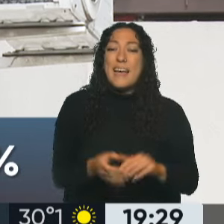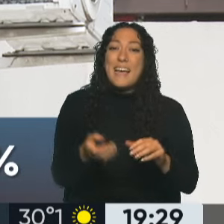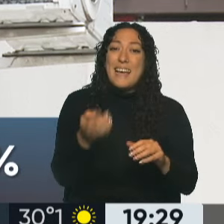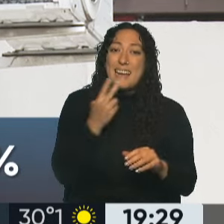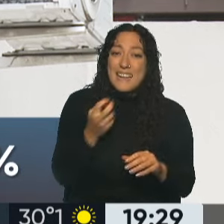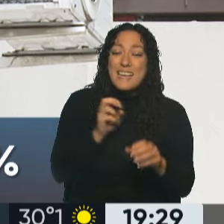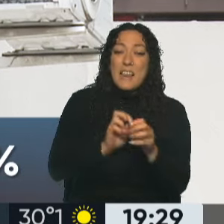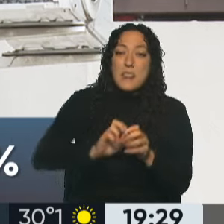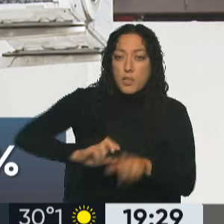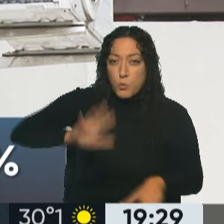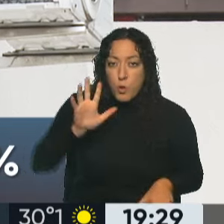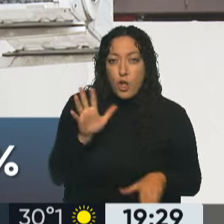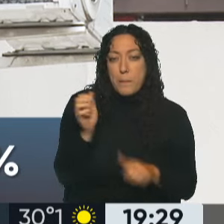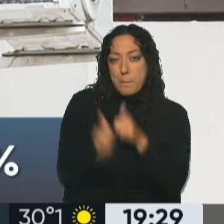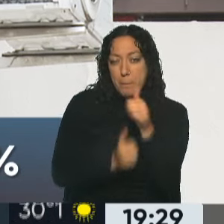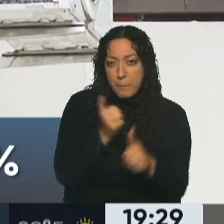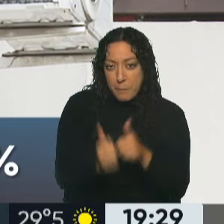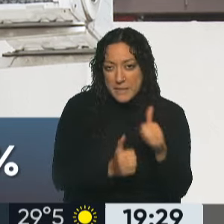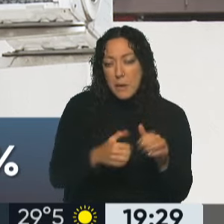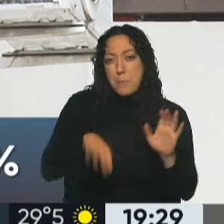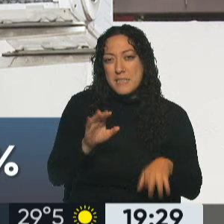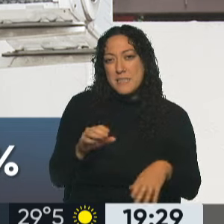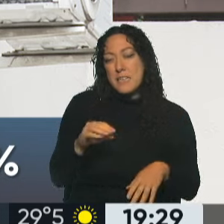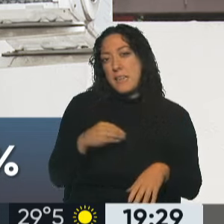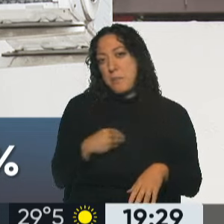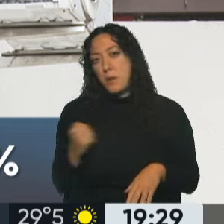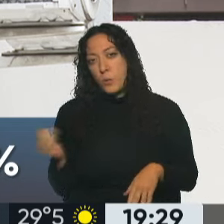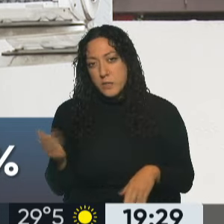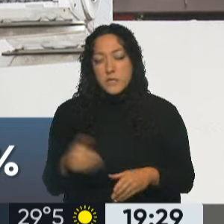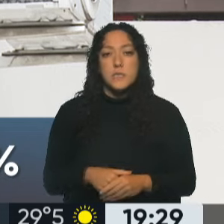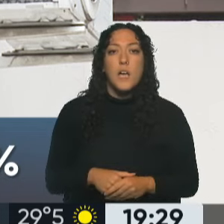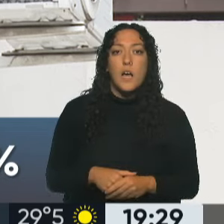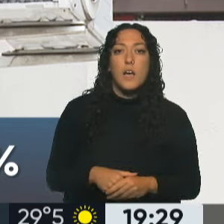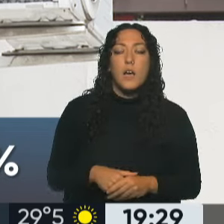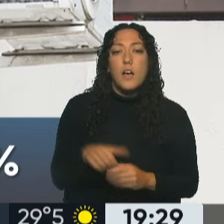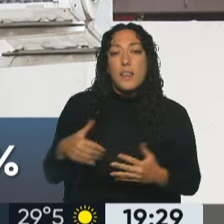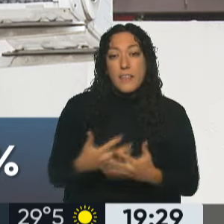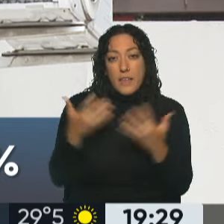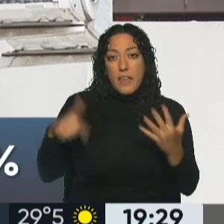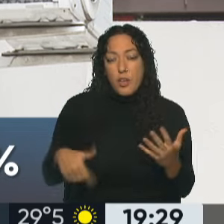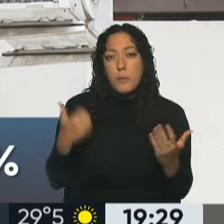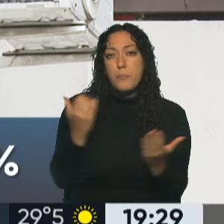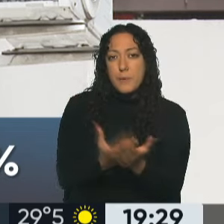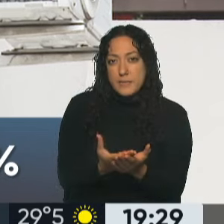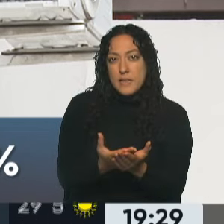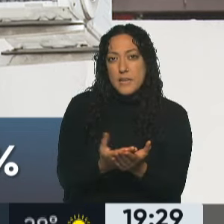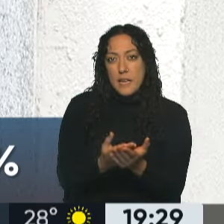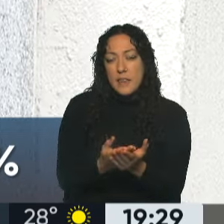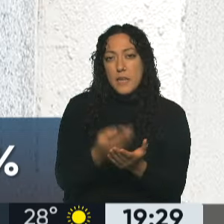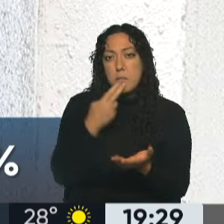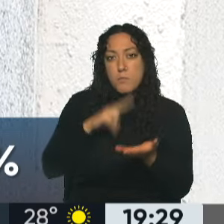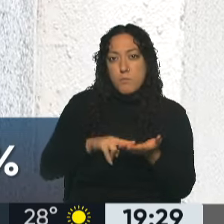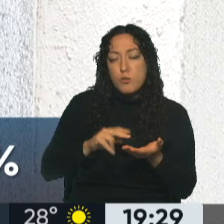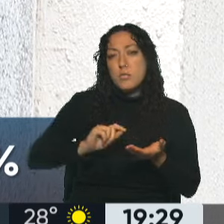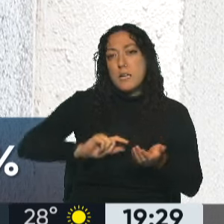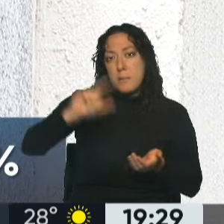esta es la textual, sobre todo del área metropolitana de Buenos Aires, presentaron hoy solicitudes de incrementos en las tarifas que